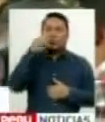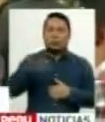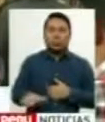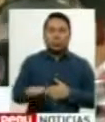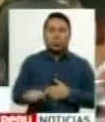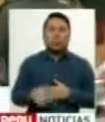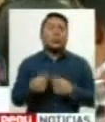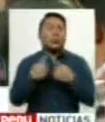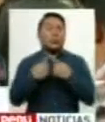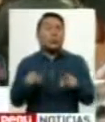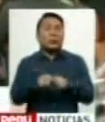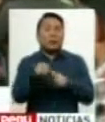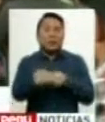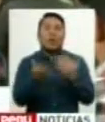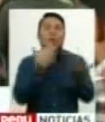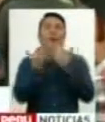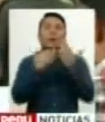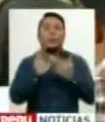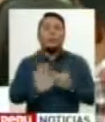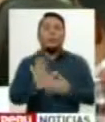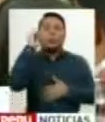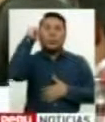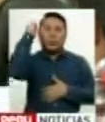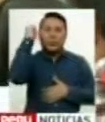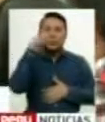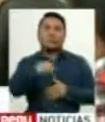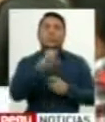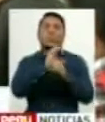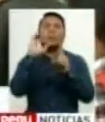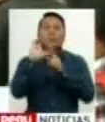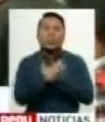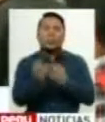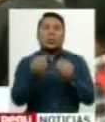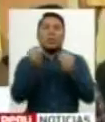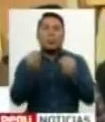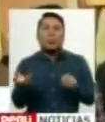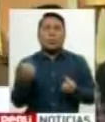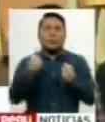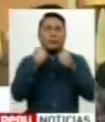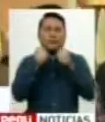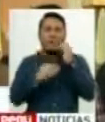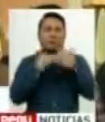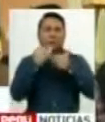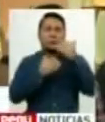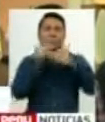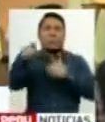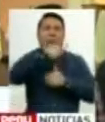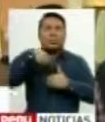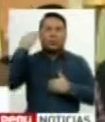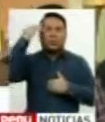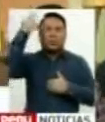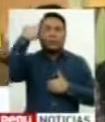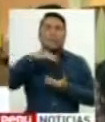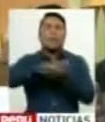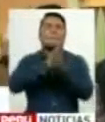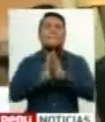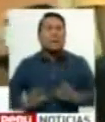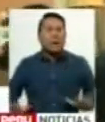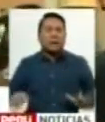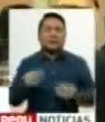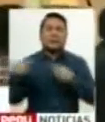niños asistentes conversarán sobre sus derechos, saberes culturales y cómo construir juntos los adultos una sociedad en paz y sin